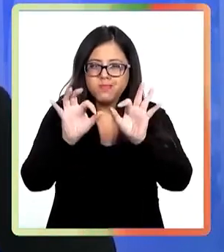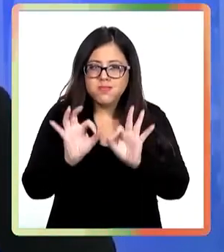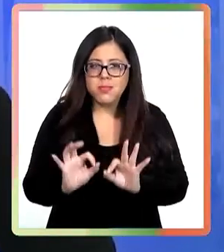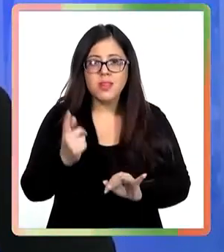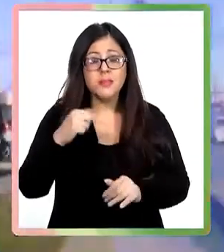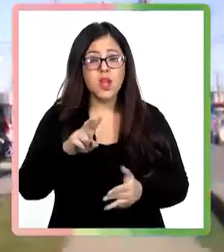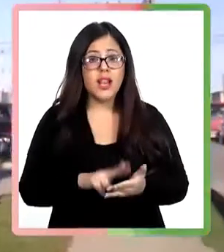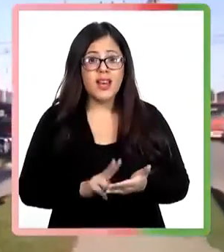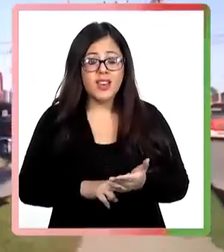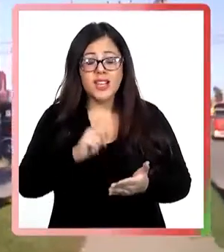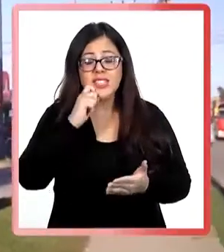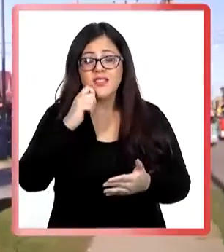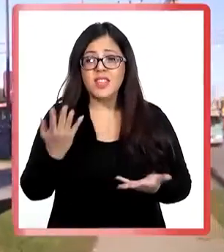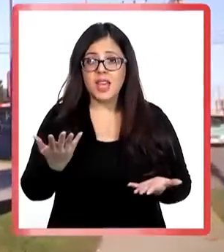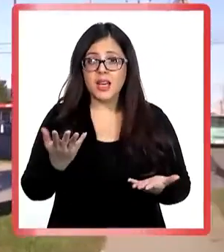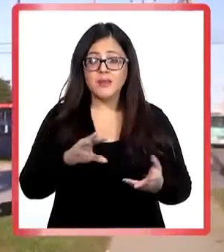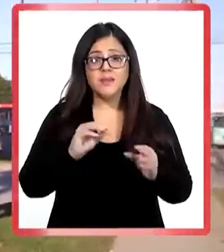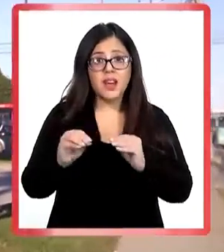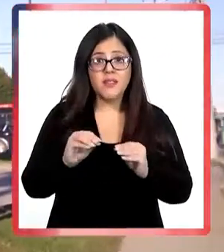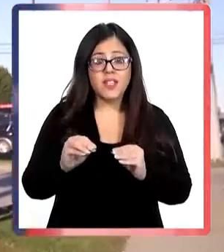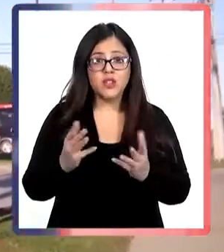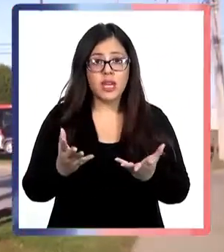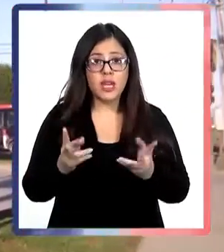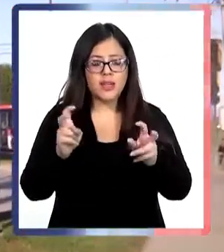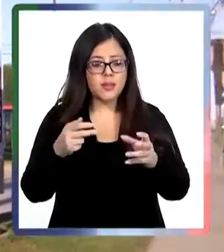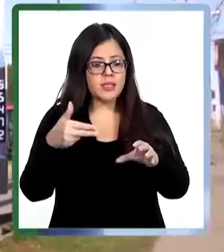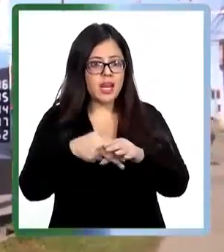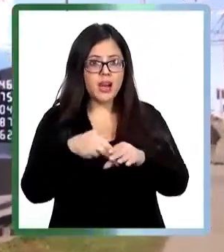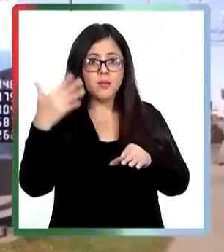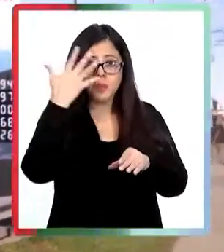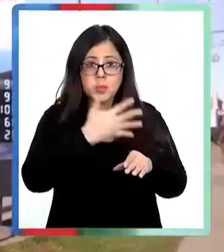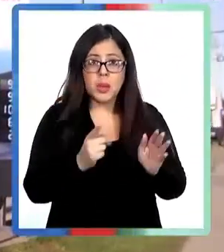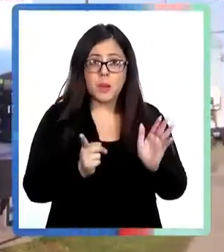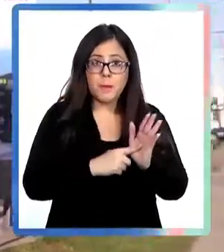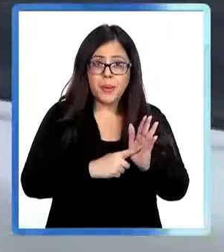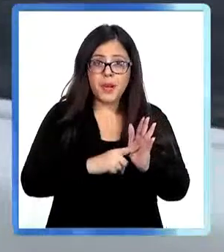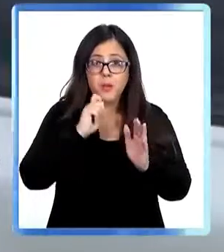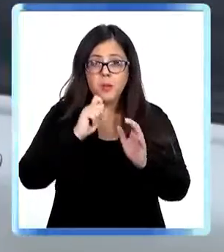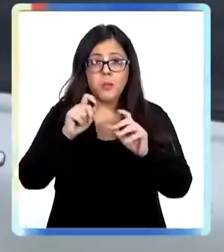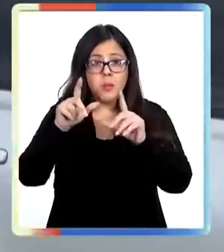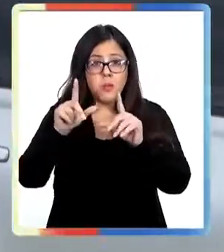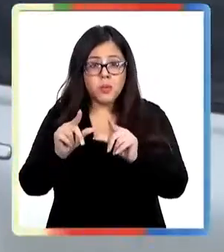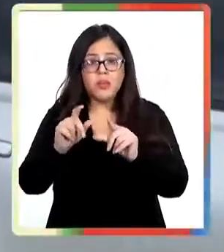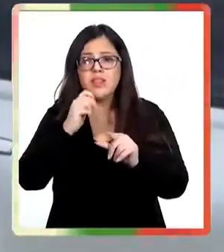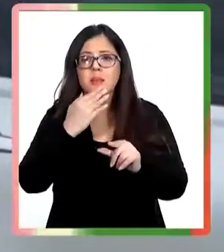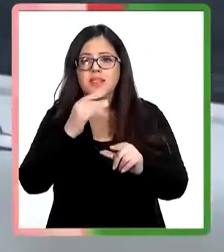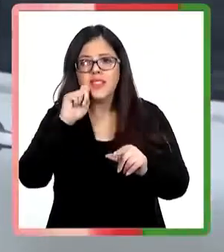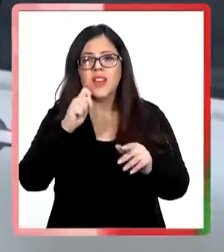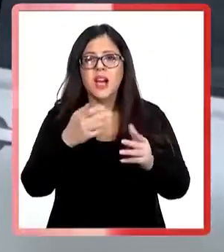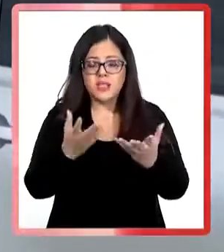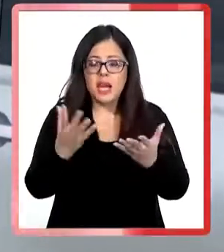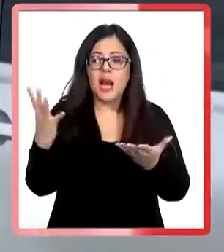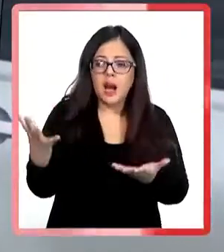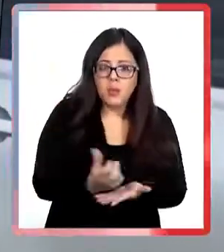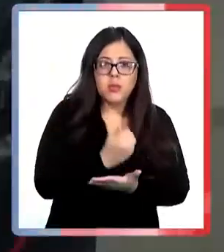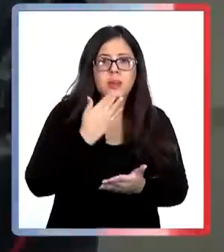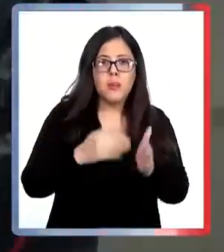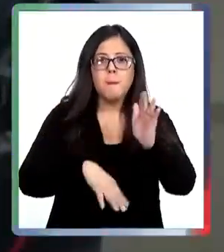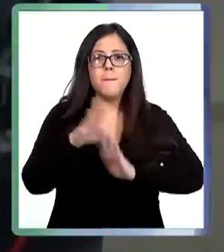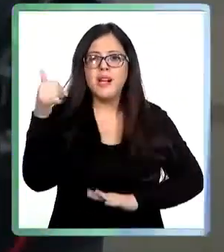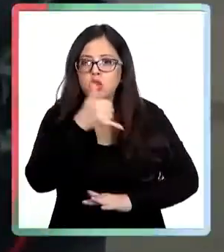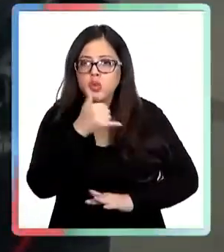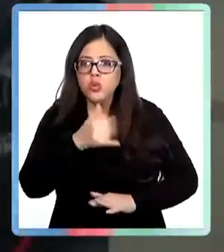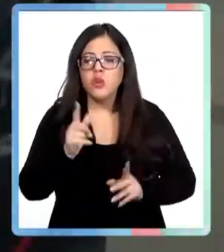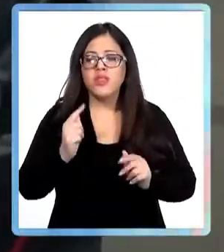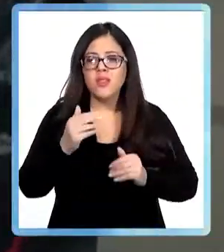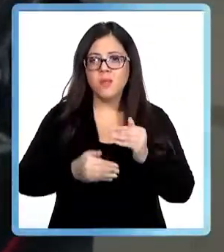la verdad es que dar una señal en todo el país de rebajar el impuesto específico significa no solo menos recaudación, sino también más contaminación. Y nosotros tenemos